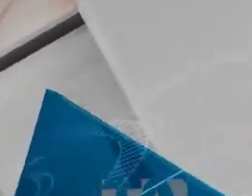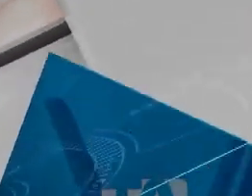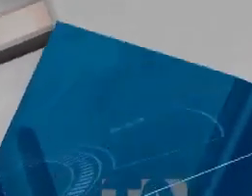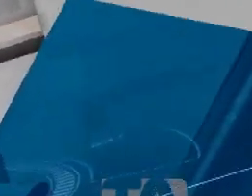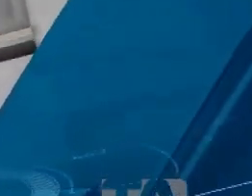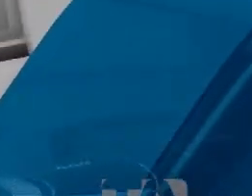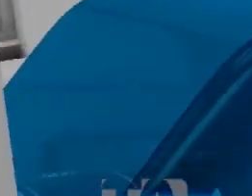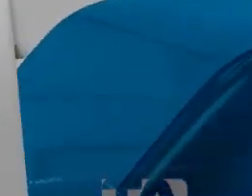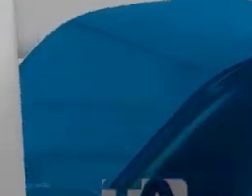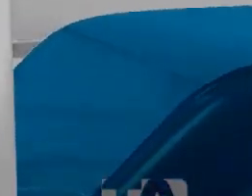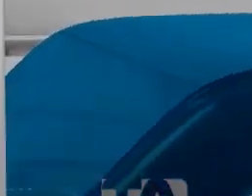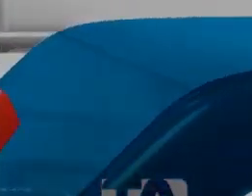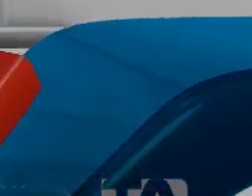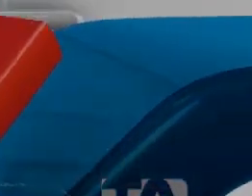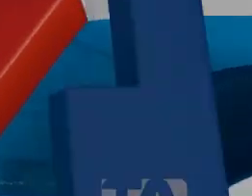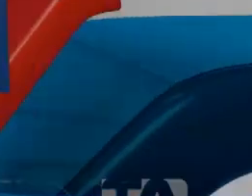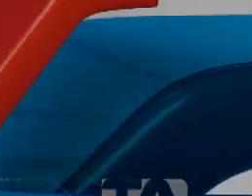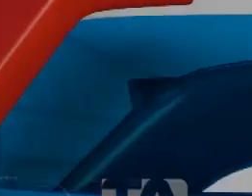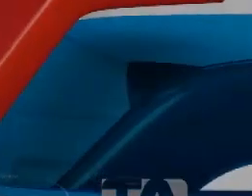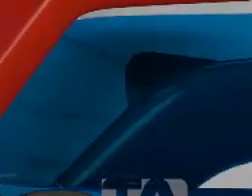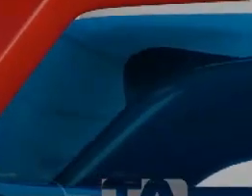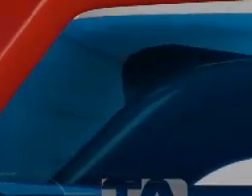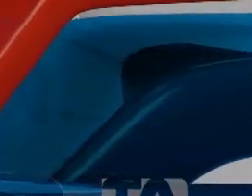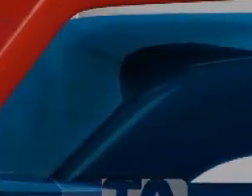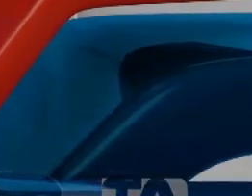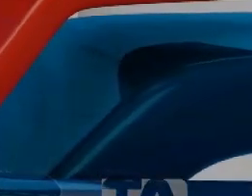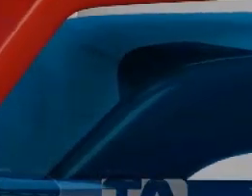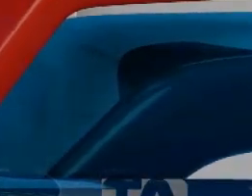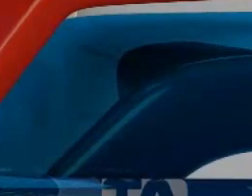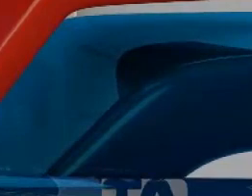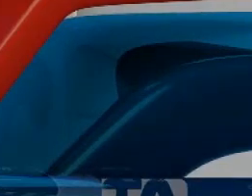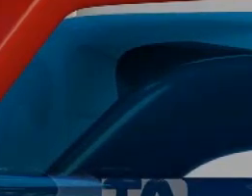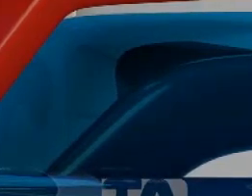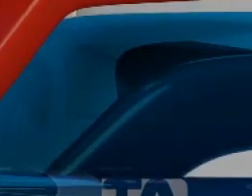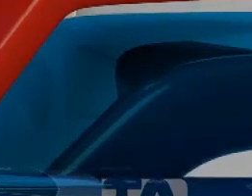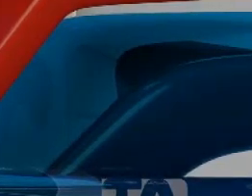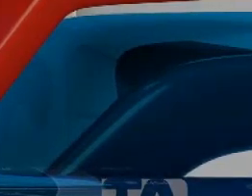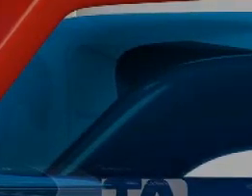24 horas con Liz Valareso y María Gracia Acosta.